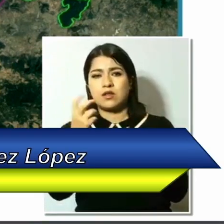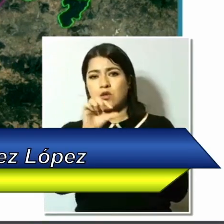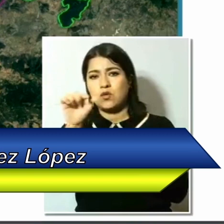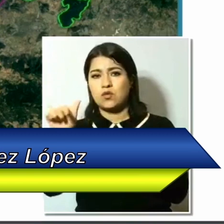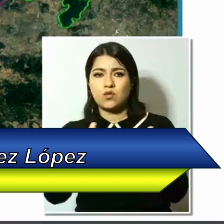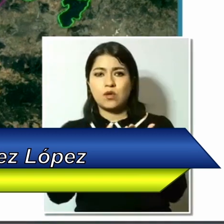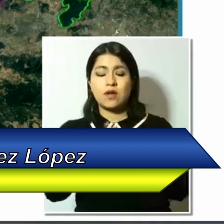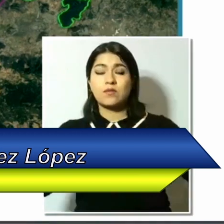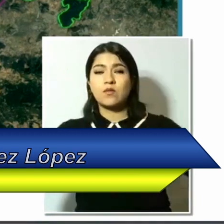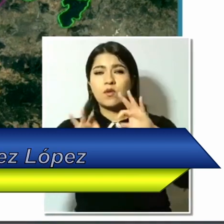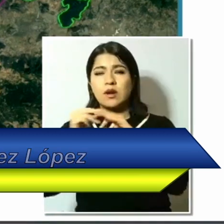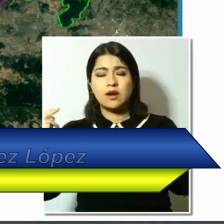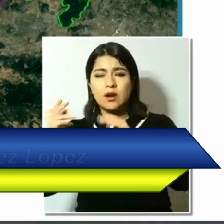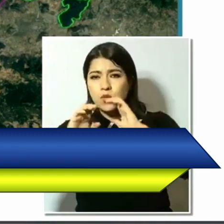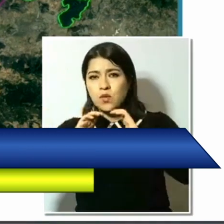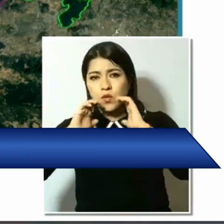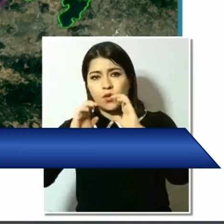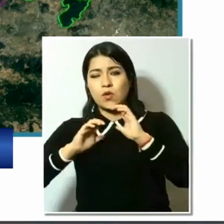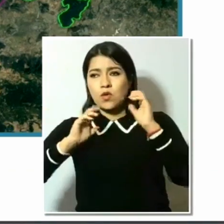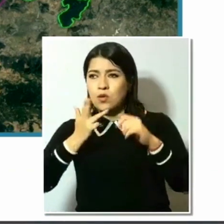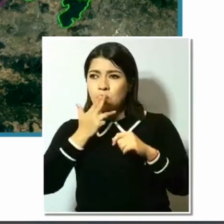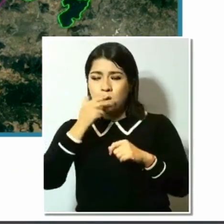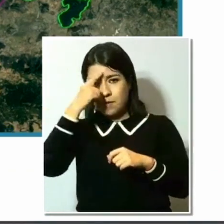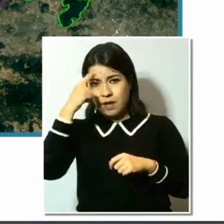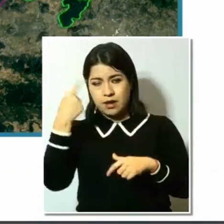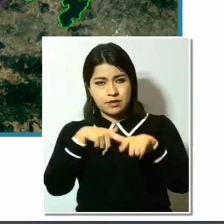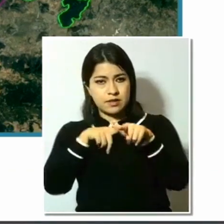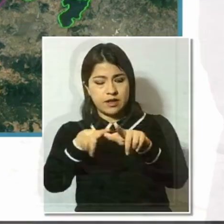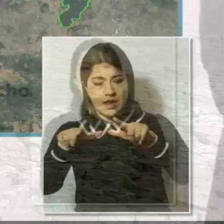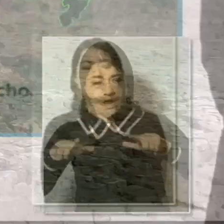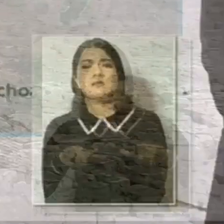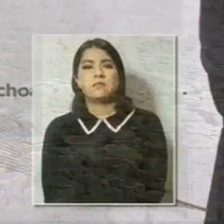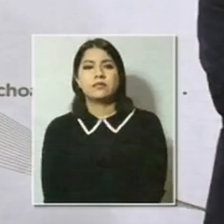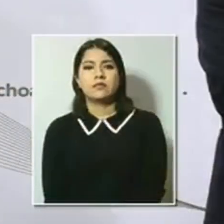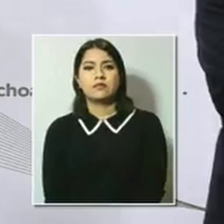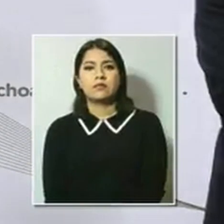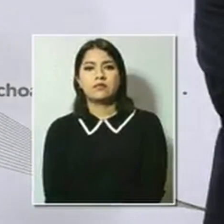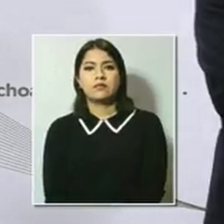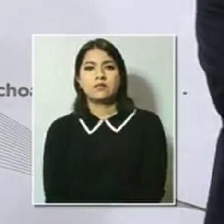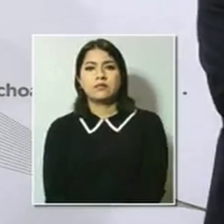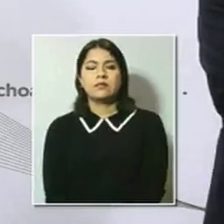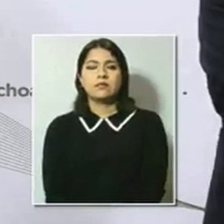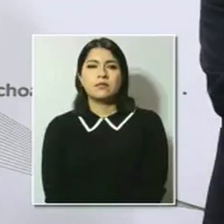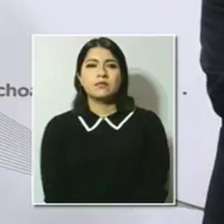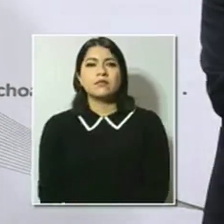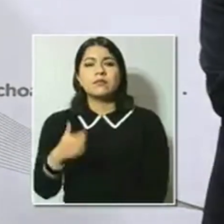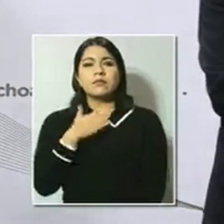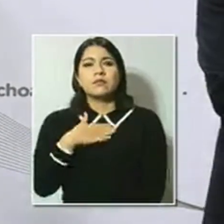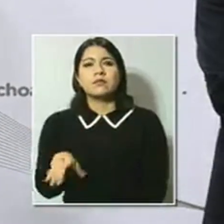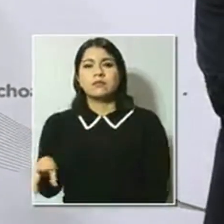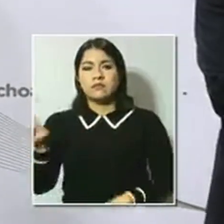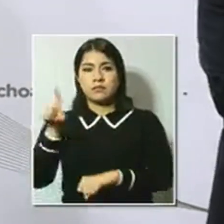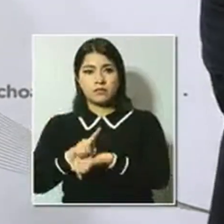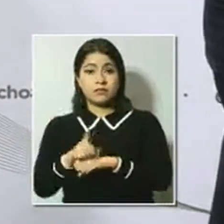áreas importantes que hay que conservar para que el lago siga existiendo. Esos son los puntos donde se recarga. El titular de la SEGMA señaló que la situación